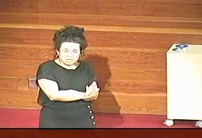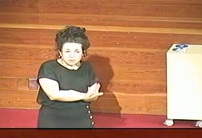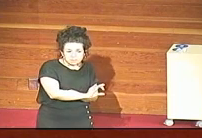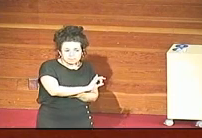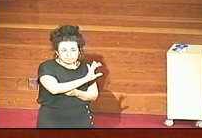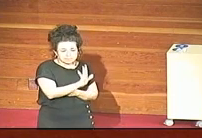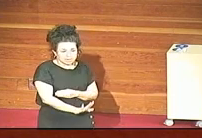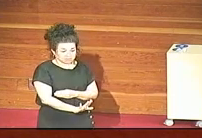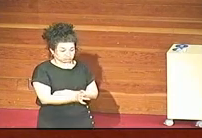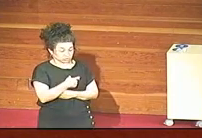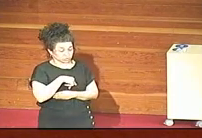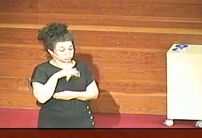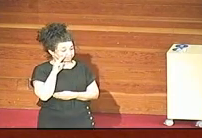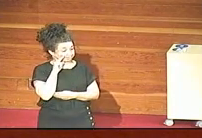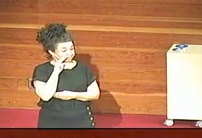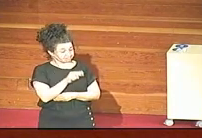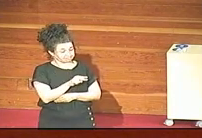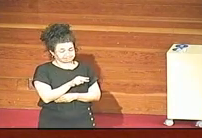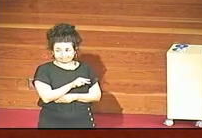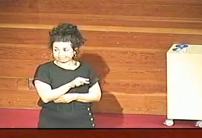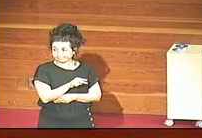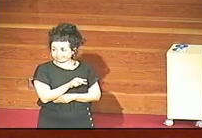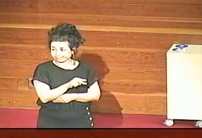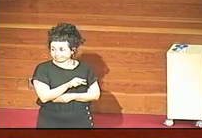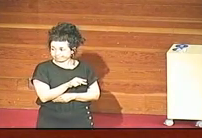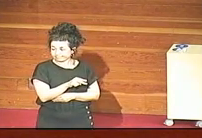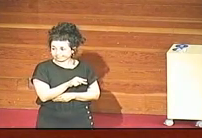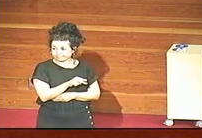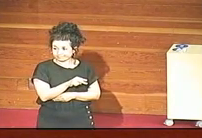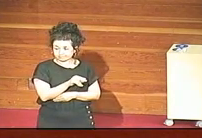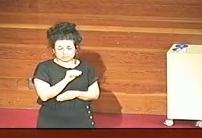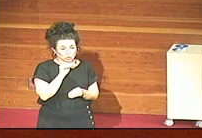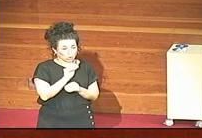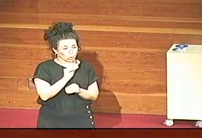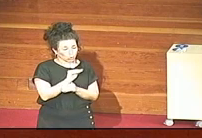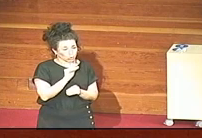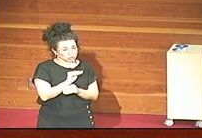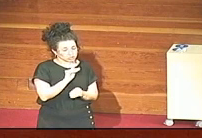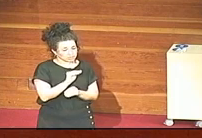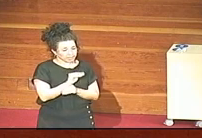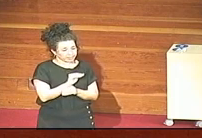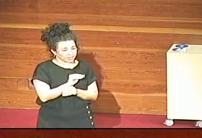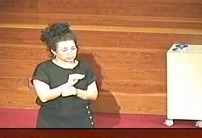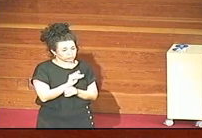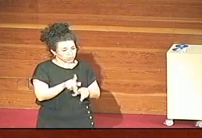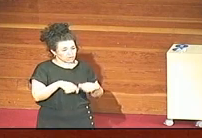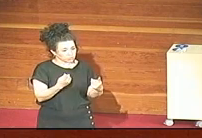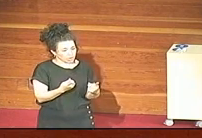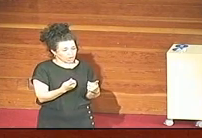asistiendo a una conservación de parques fortaleza